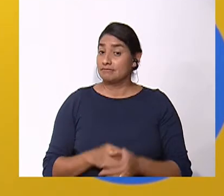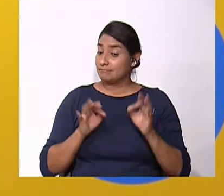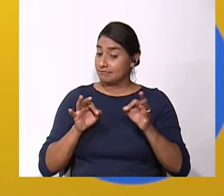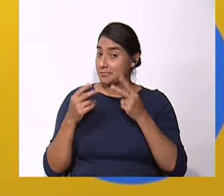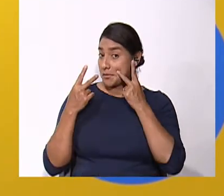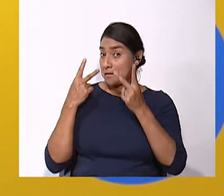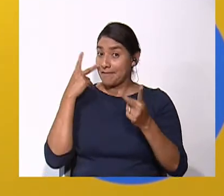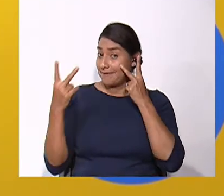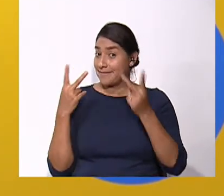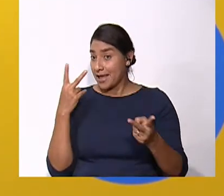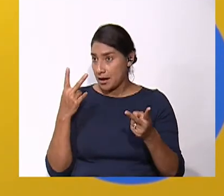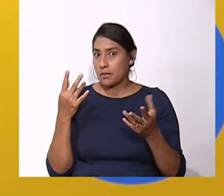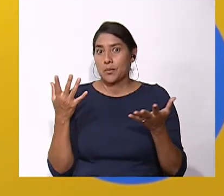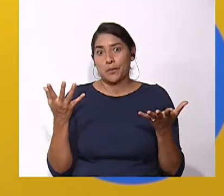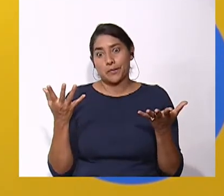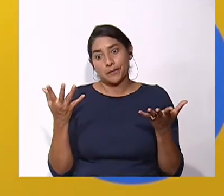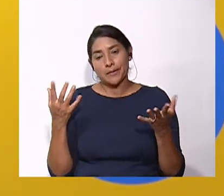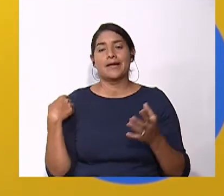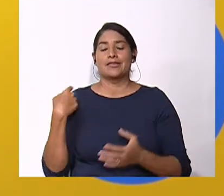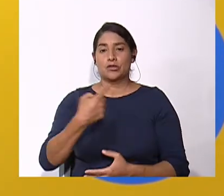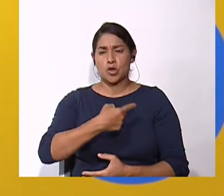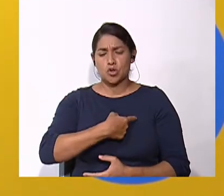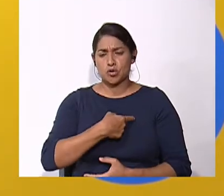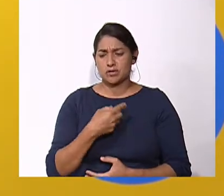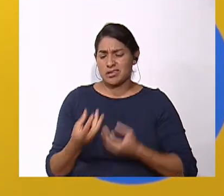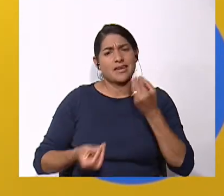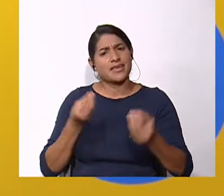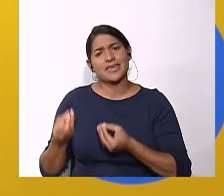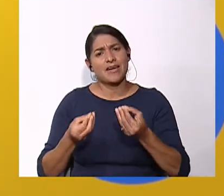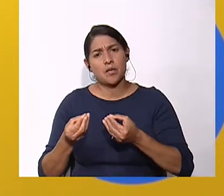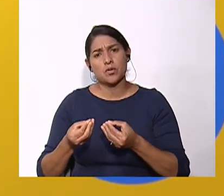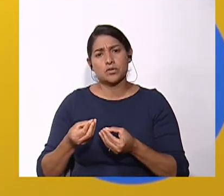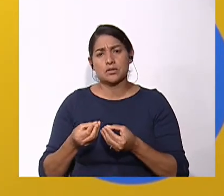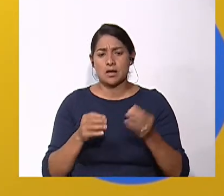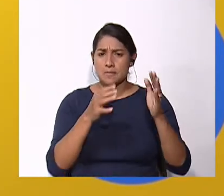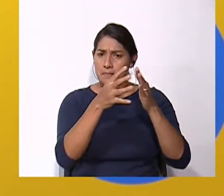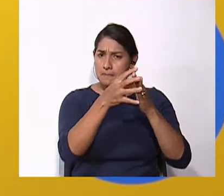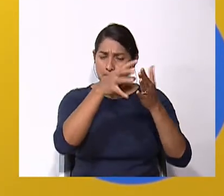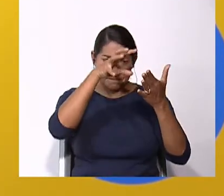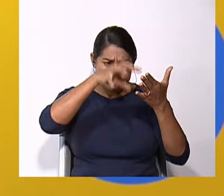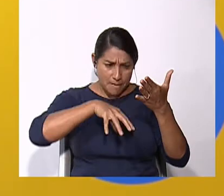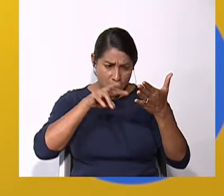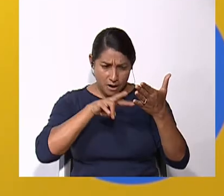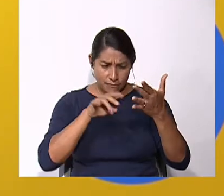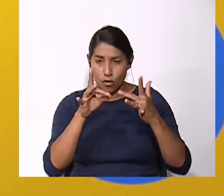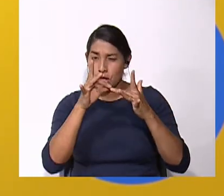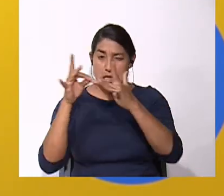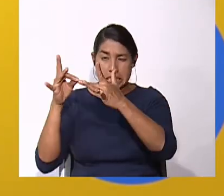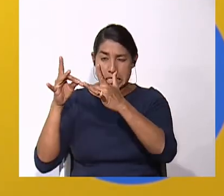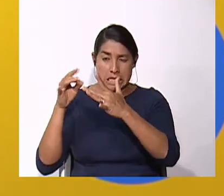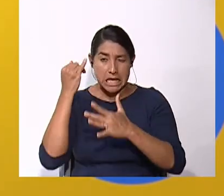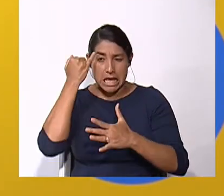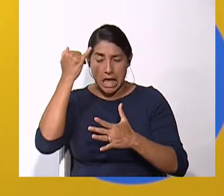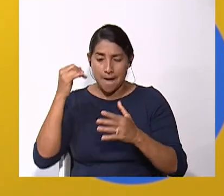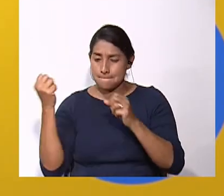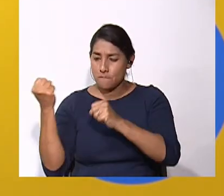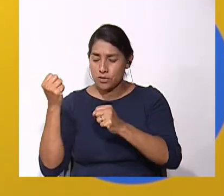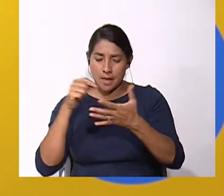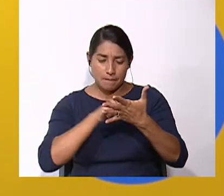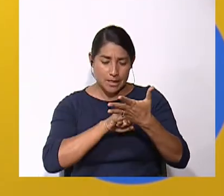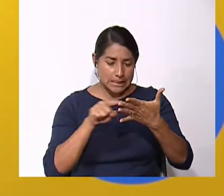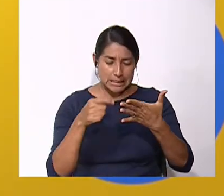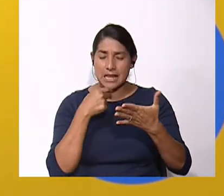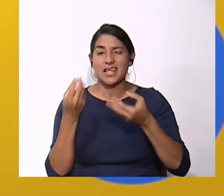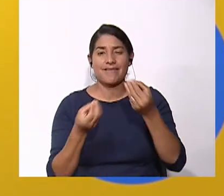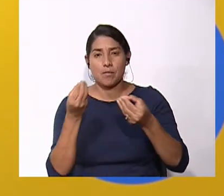¿Vieron? Entonces, ¿qué es lo que vamos a hacer cuando necesitamos buscar la idea principal, la idea fundamental